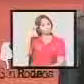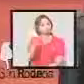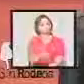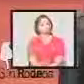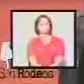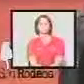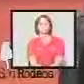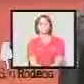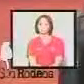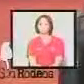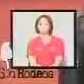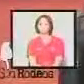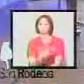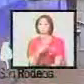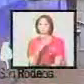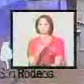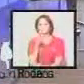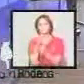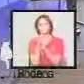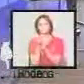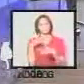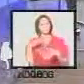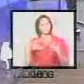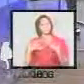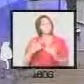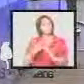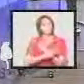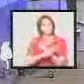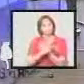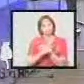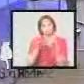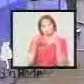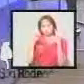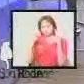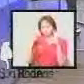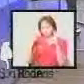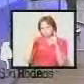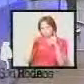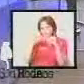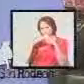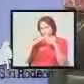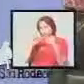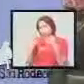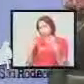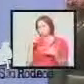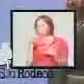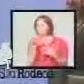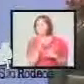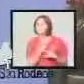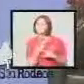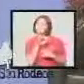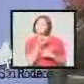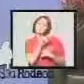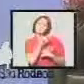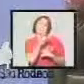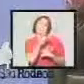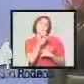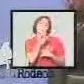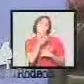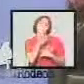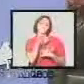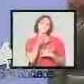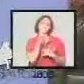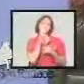Carlos, definitivamente un tema sensible en el país es el tema de vivienda. Usted nos dice que de esos 30.600 millones